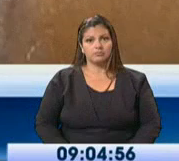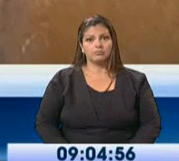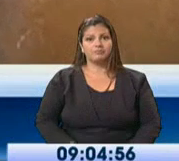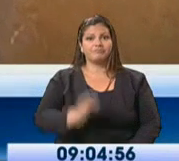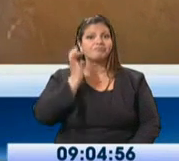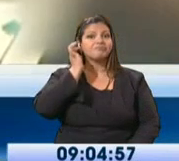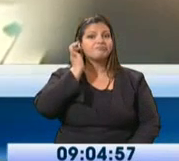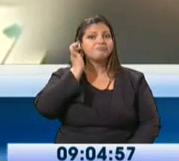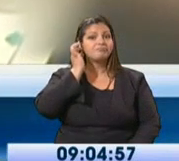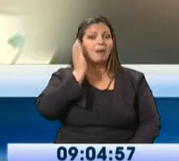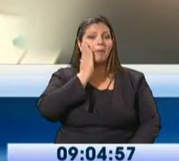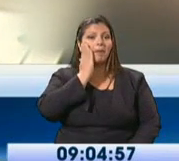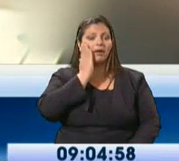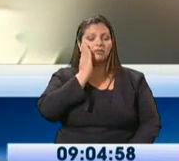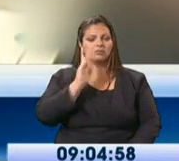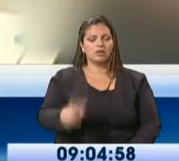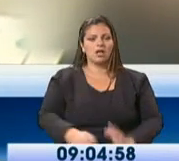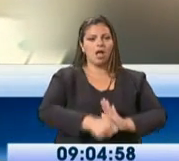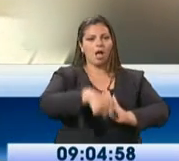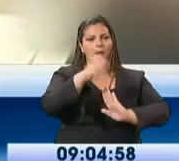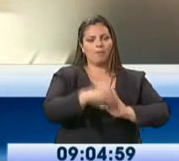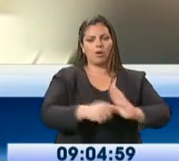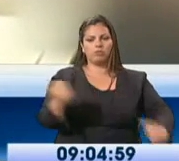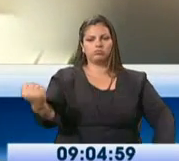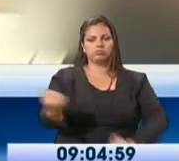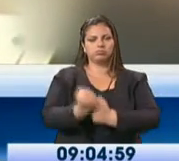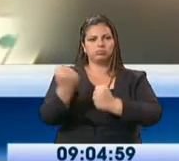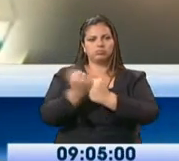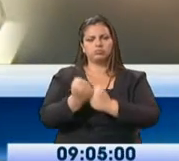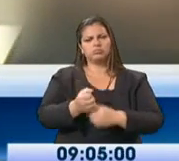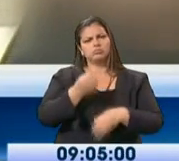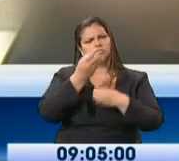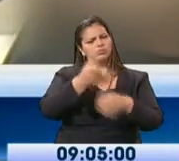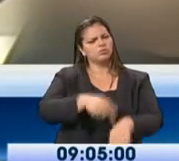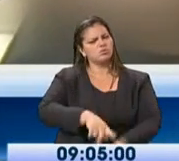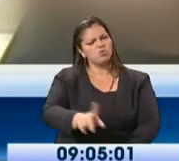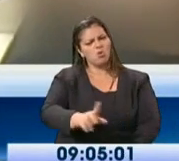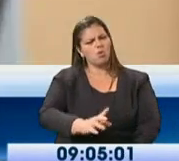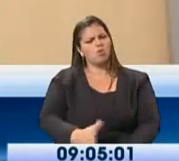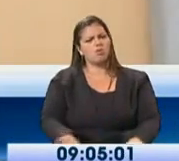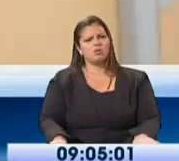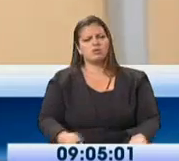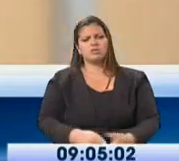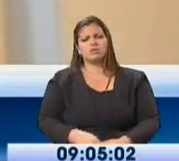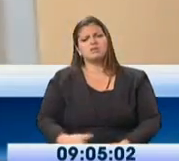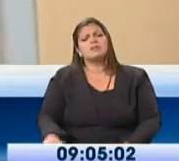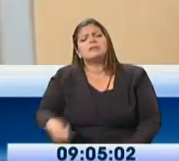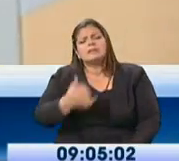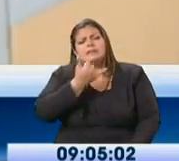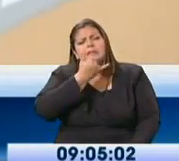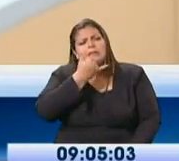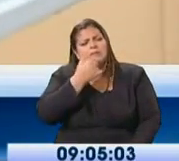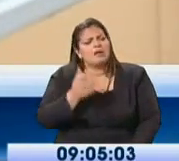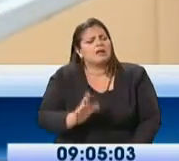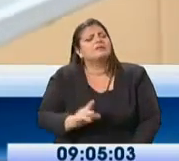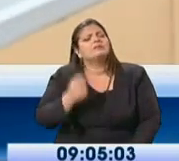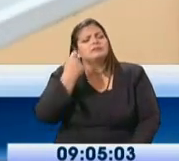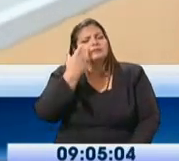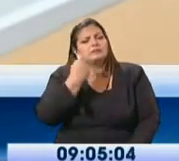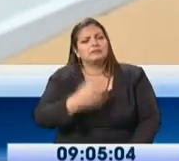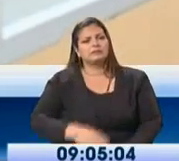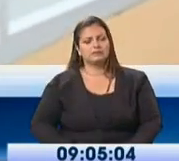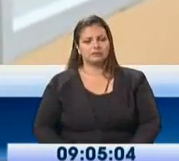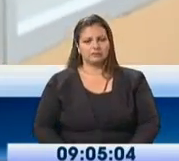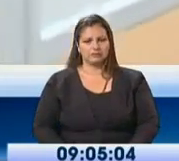mujer señala que esta asegura que lo ocurrido no fue más que un grave error de su parte.